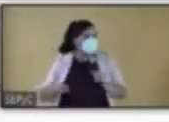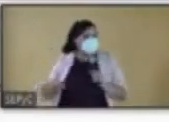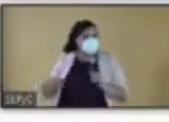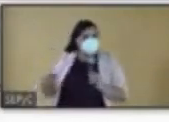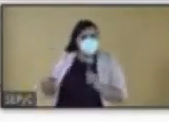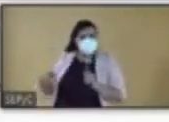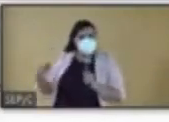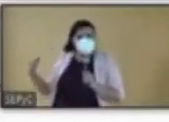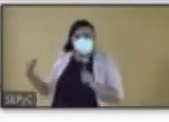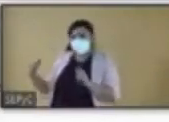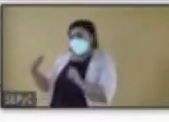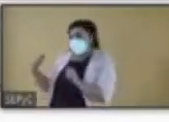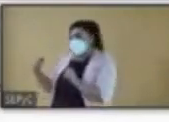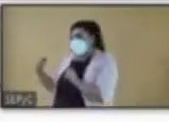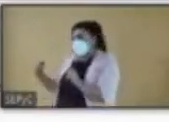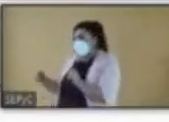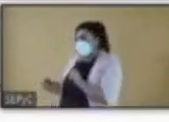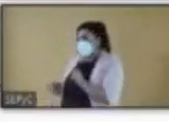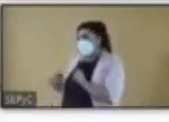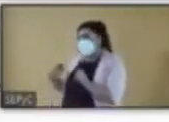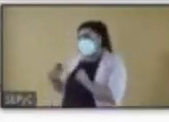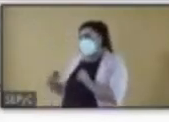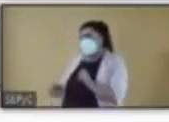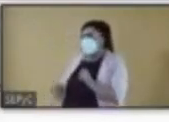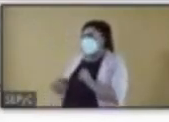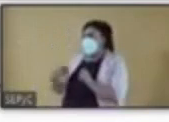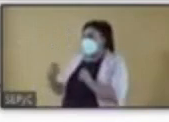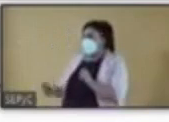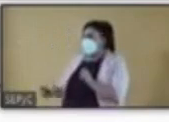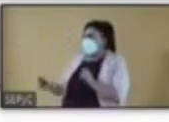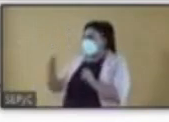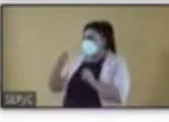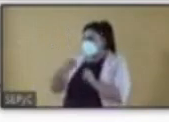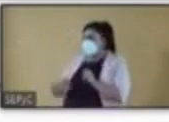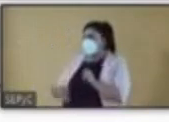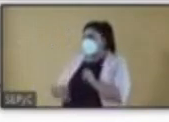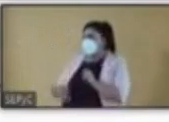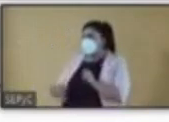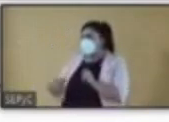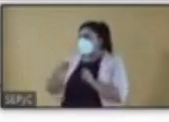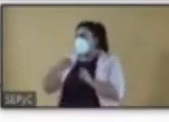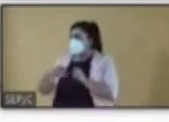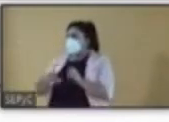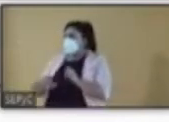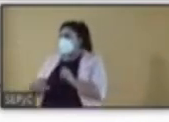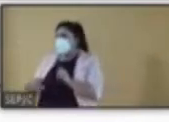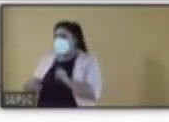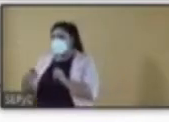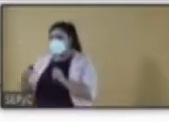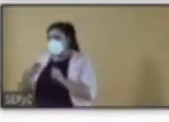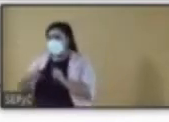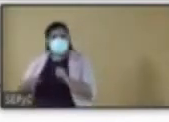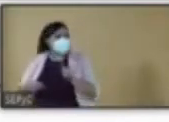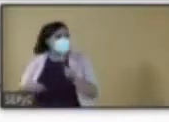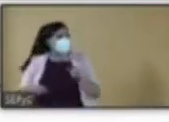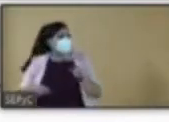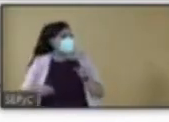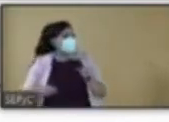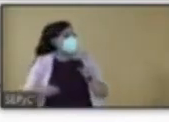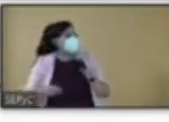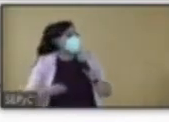obtenidas únicamente durante mi servicio público y como referíamos, puedo tener otros ingresos que me permitieron realizar u obtener ese tipo